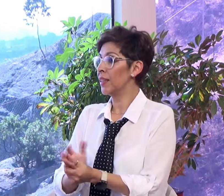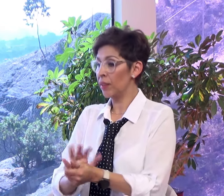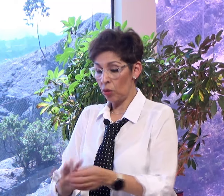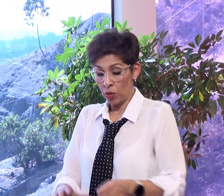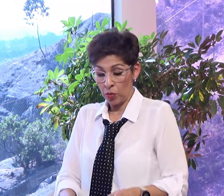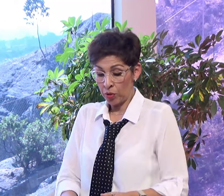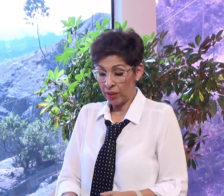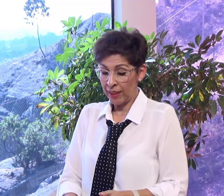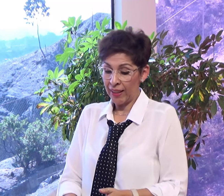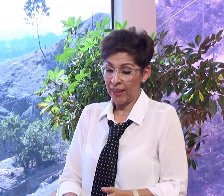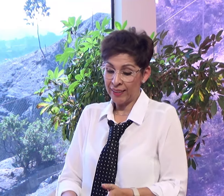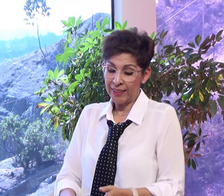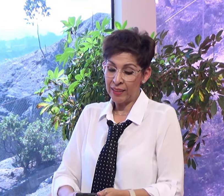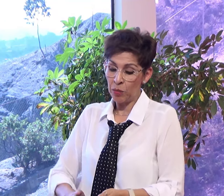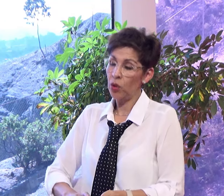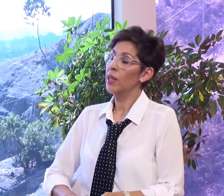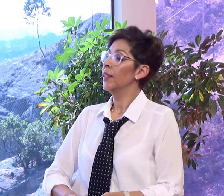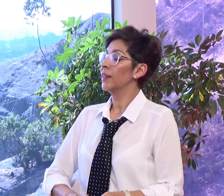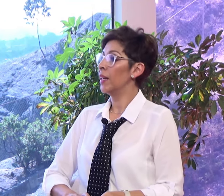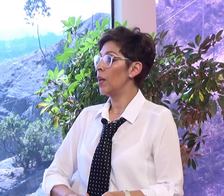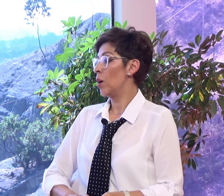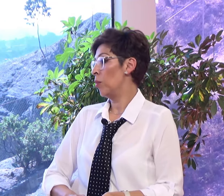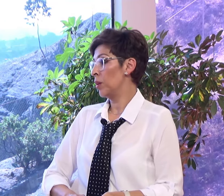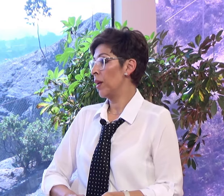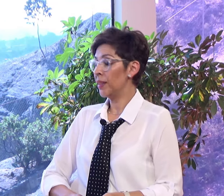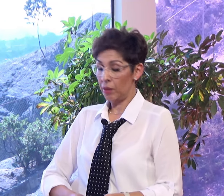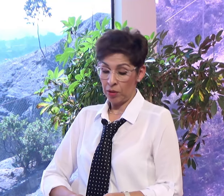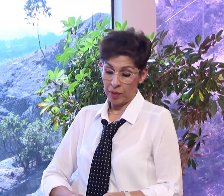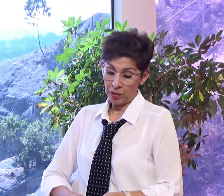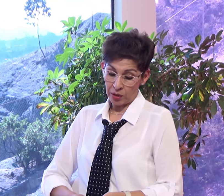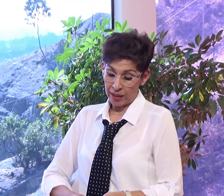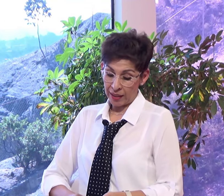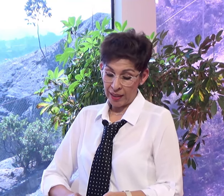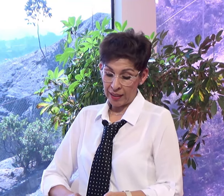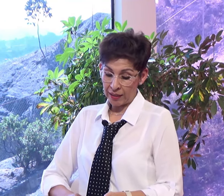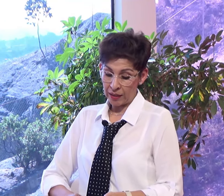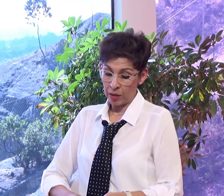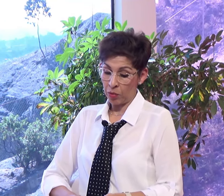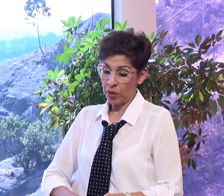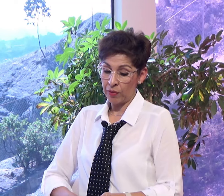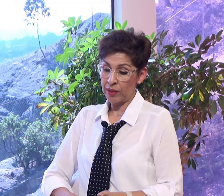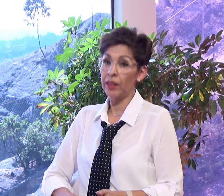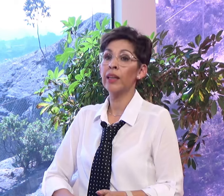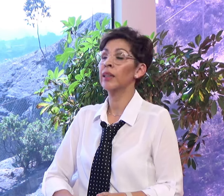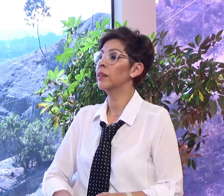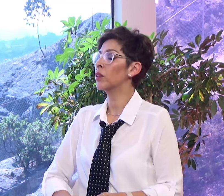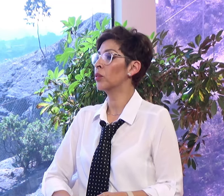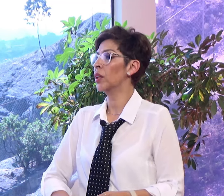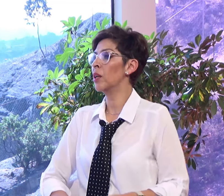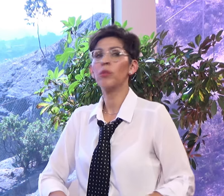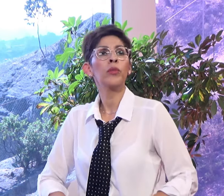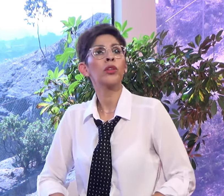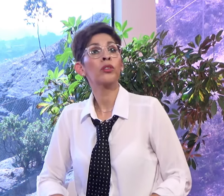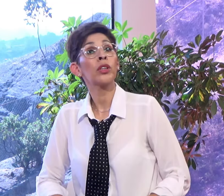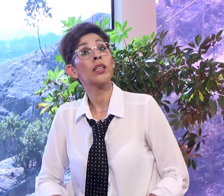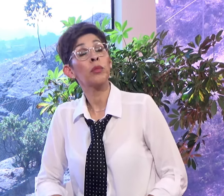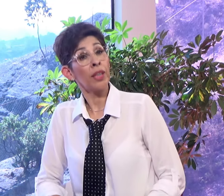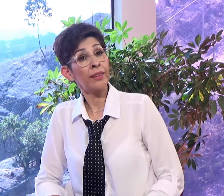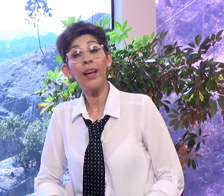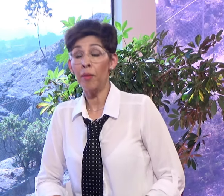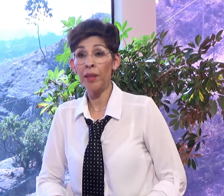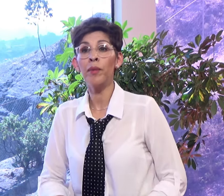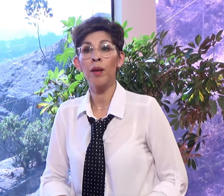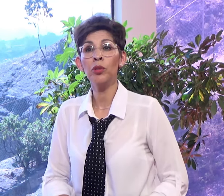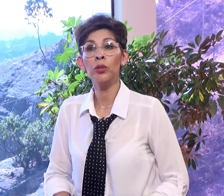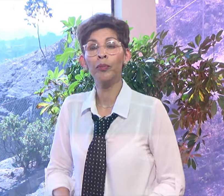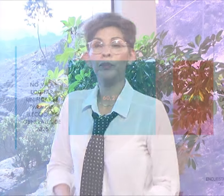sigue saliendo con un porcentaje altísimo de bolivianas y bolivianos que creen que es muy difícil derrotar al movimiento al socialismo. Ya